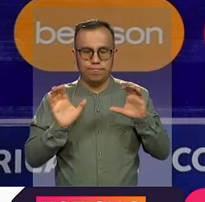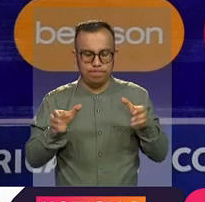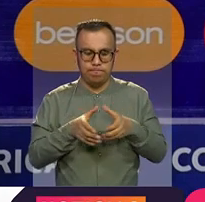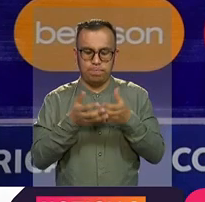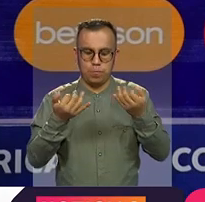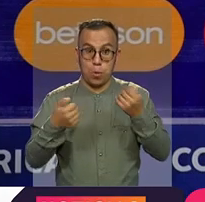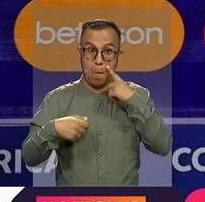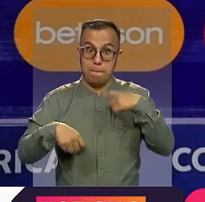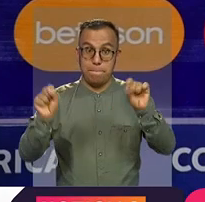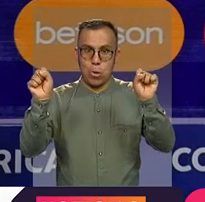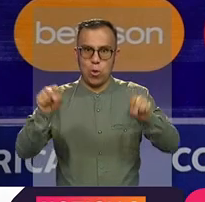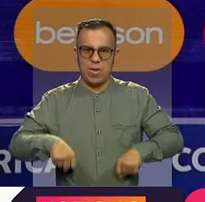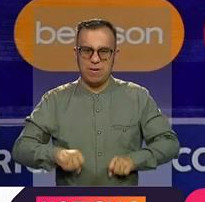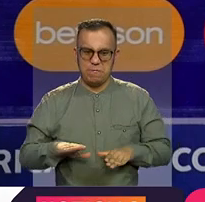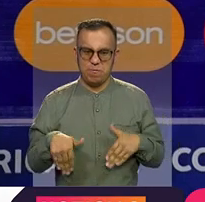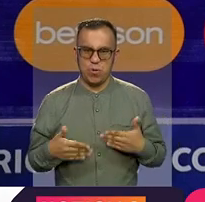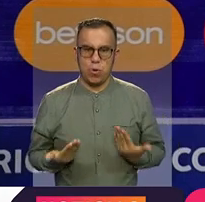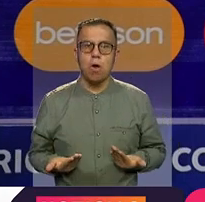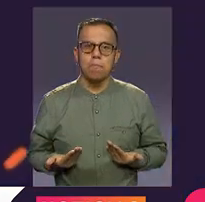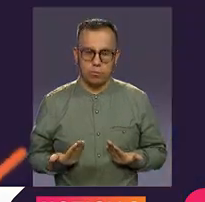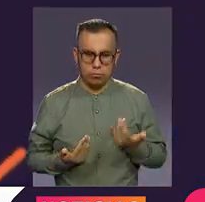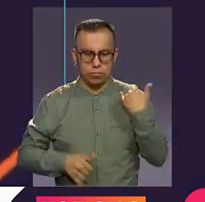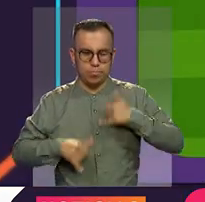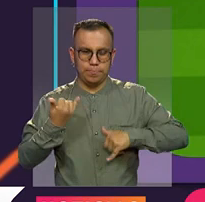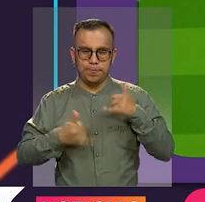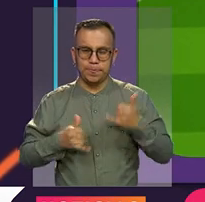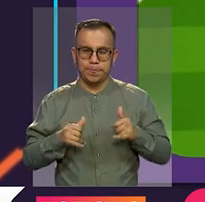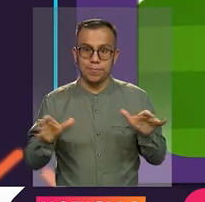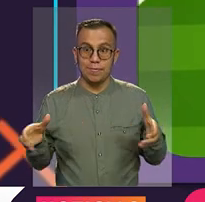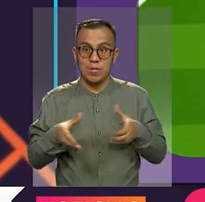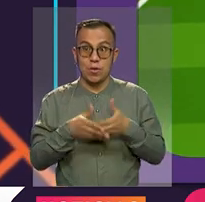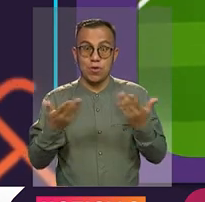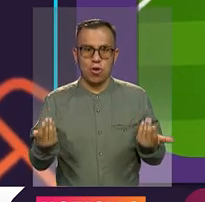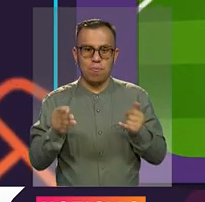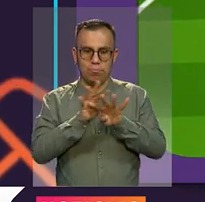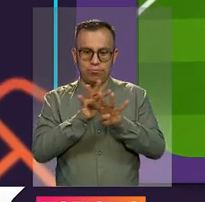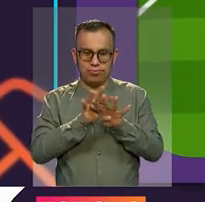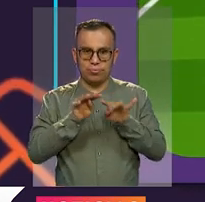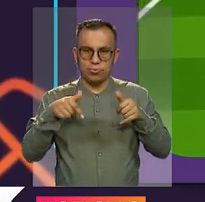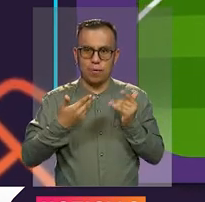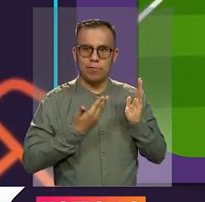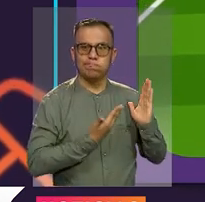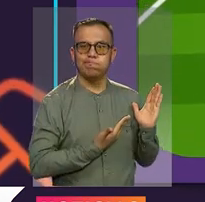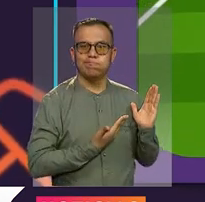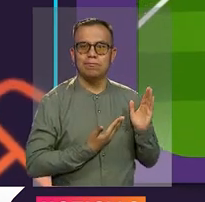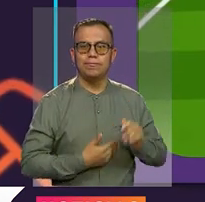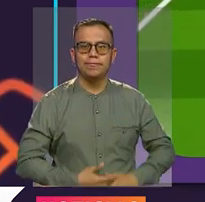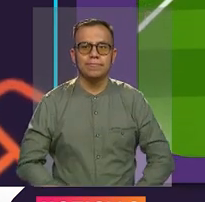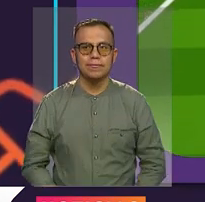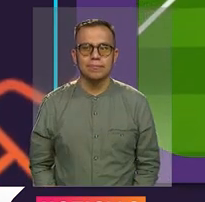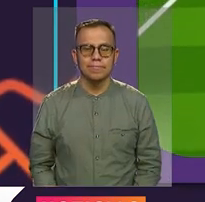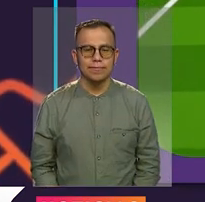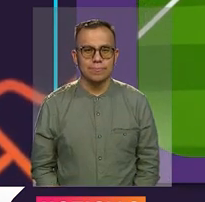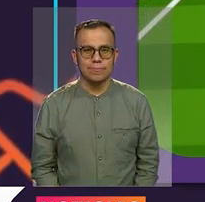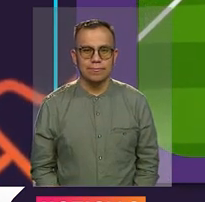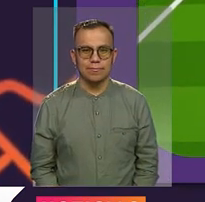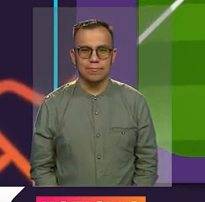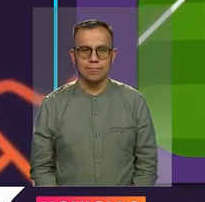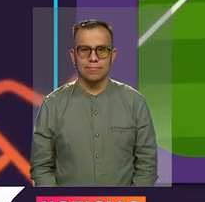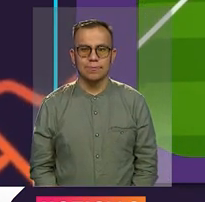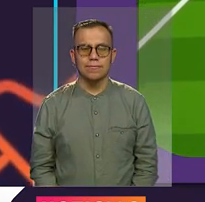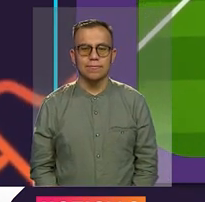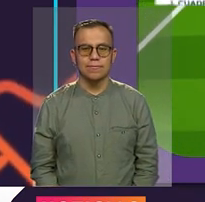que podamos hacer un buen juego. La selección Colombia formaría con David Ospina en el arco, Daniel Muñoz por